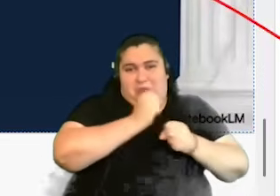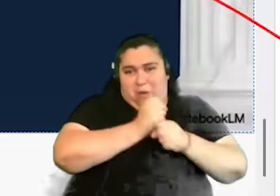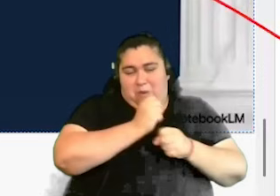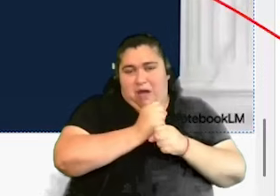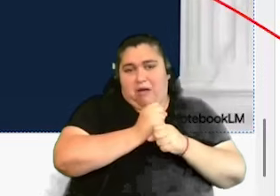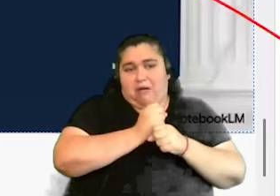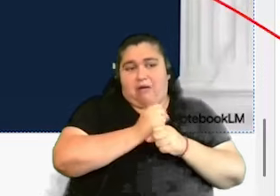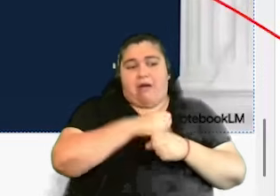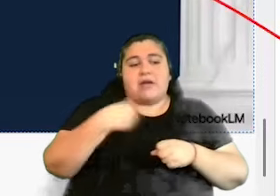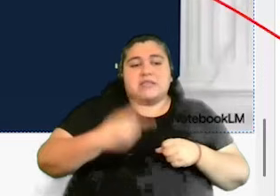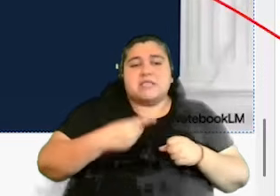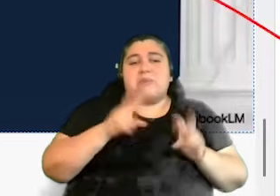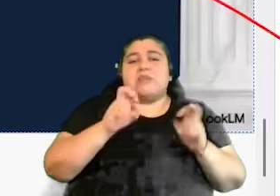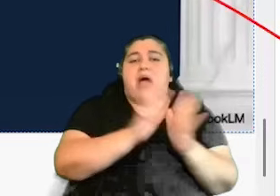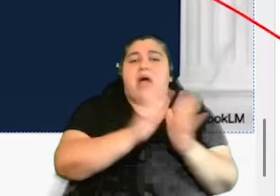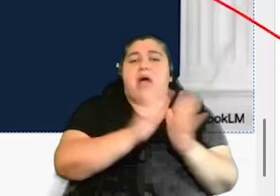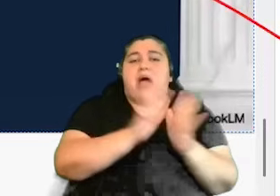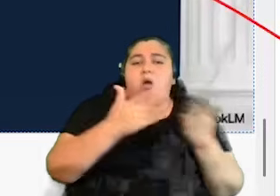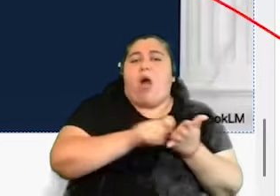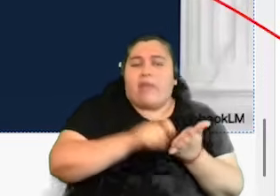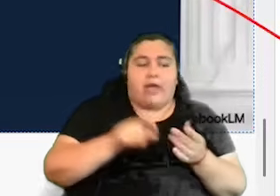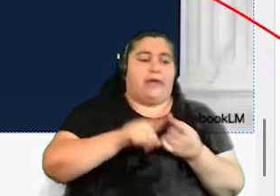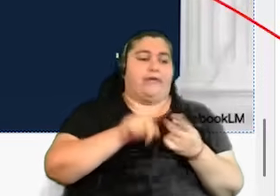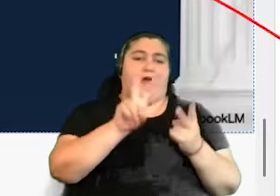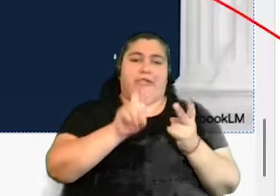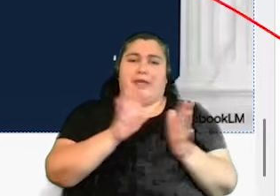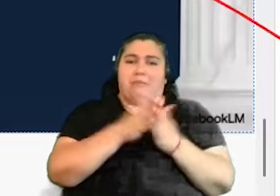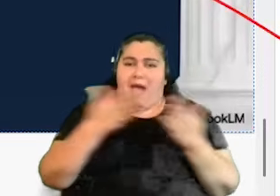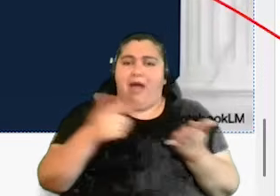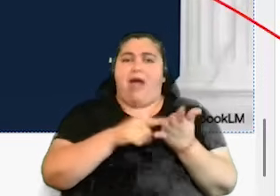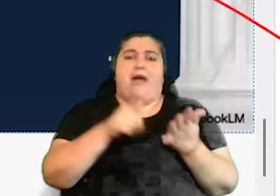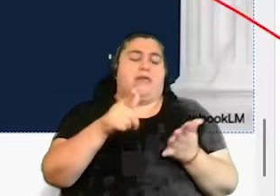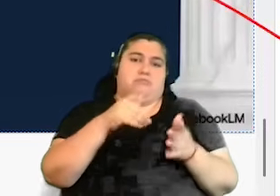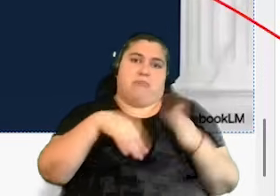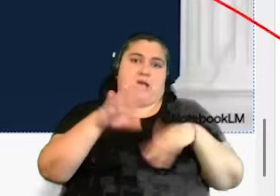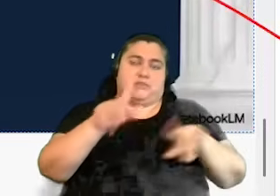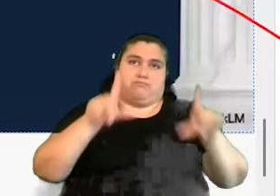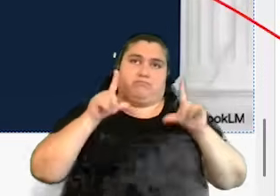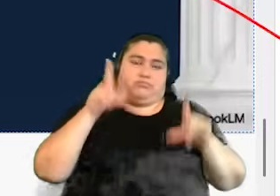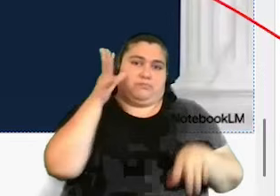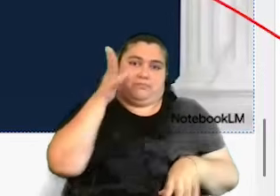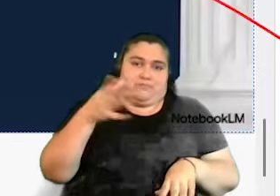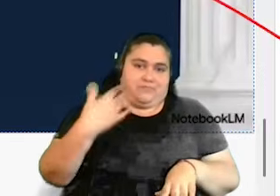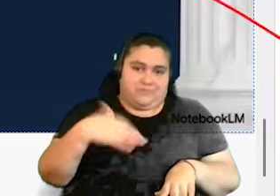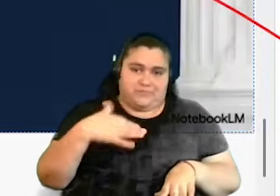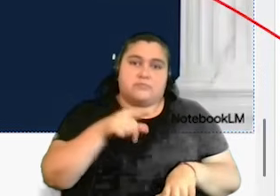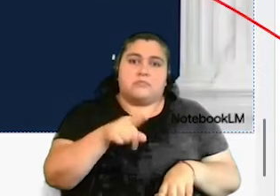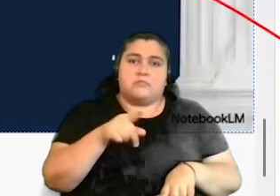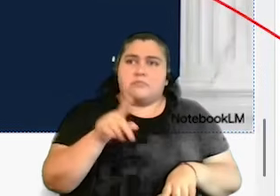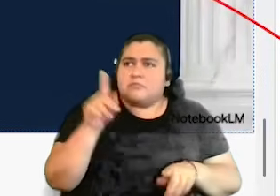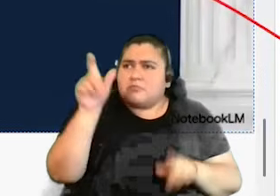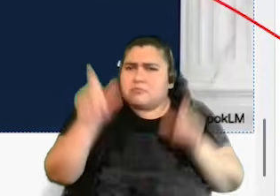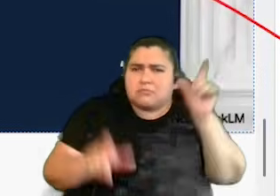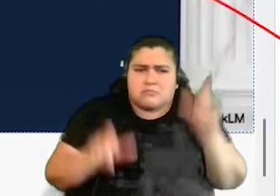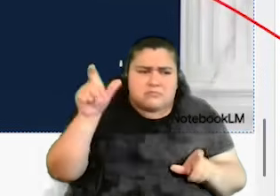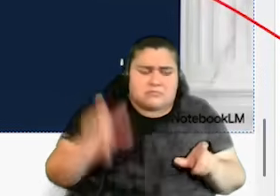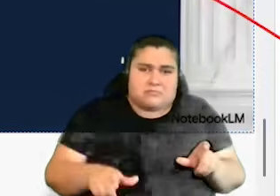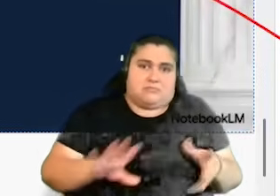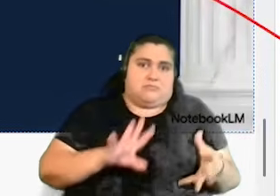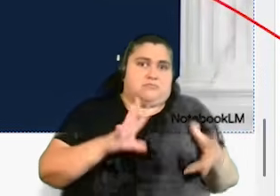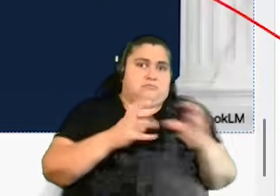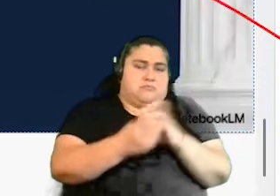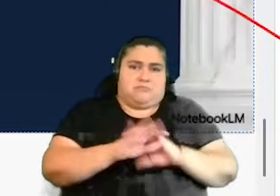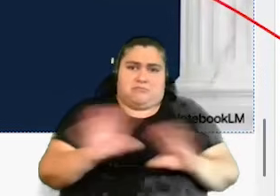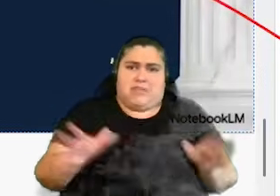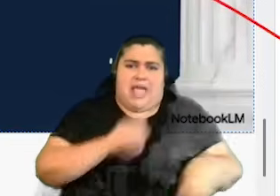causa cuaderno, en causa de todo público, y teníamos tipos que habían hecho un destrozo con Yacyretá